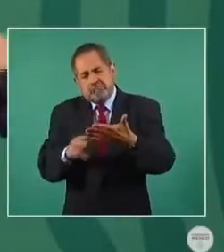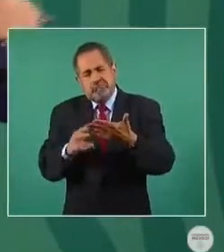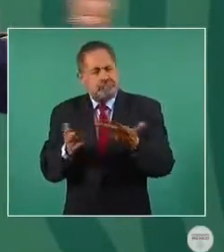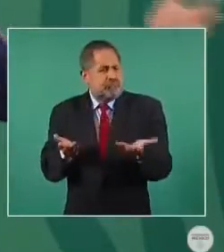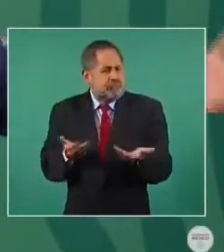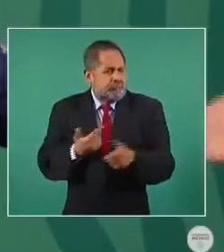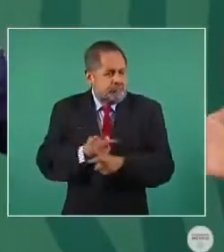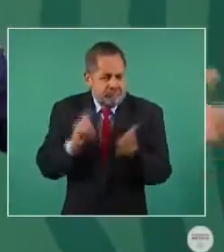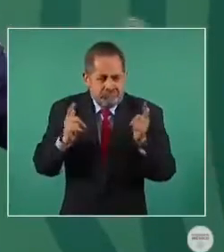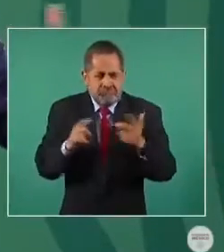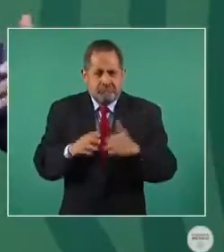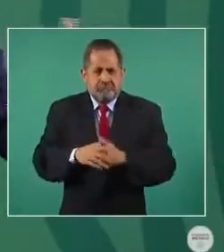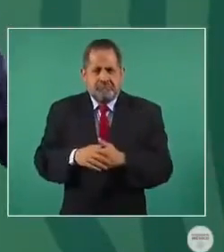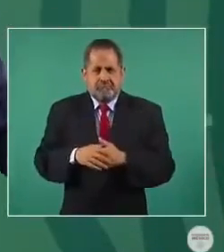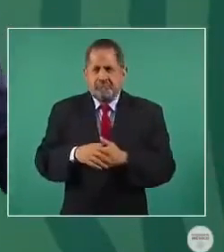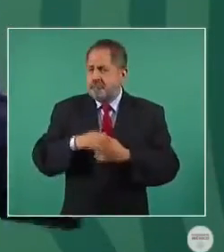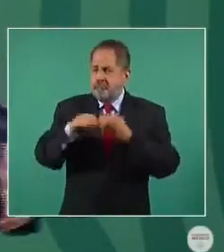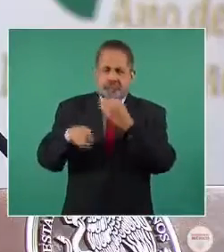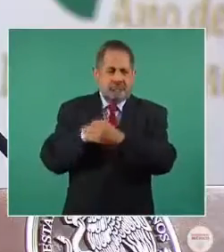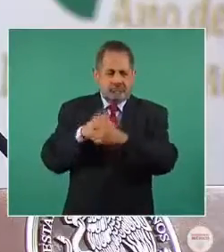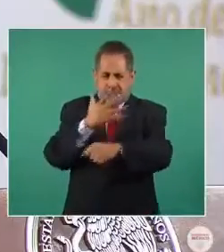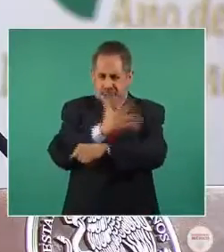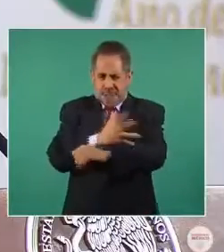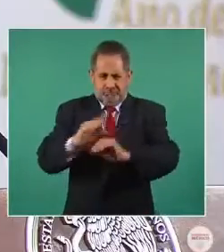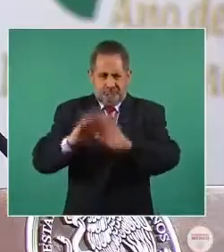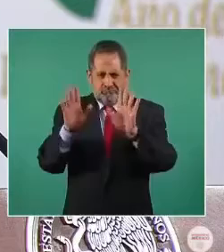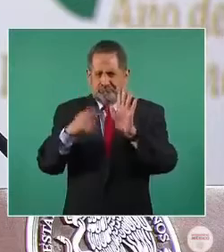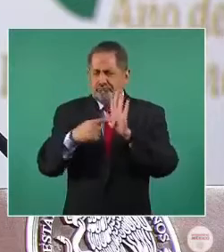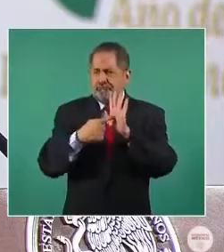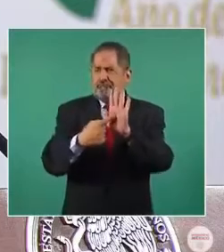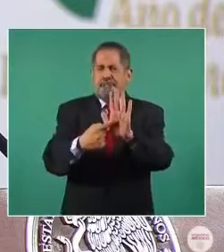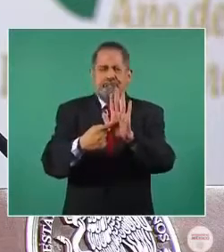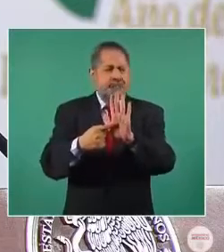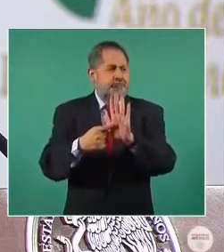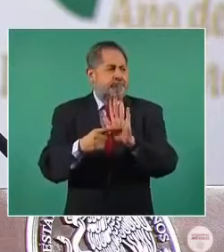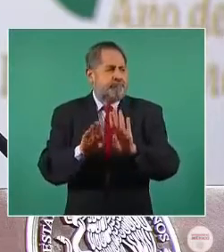Y que se transparente todo.